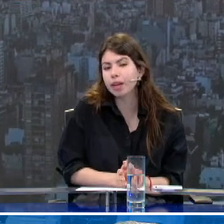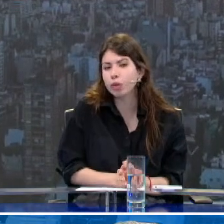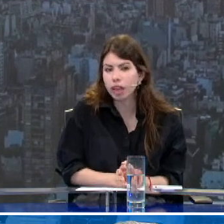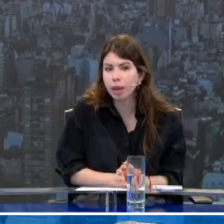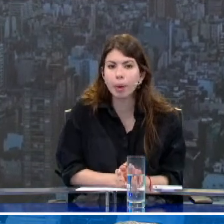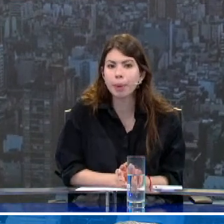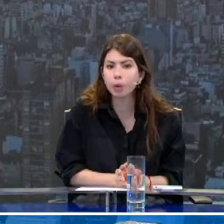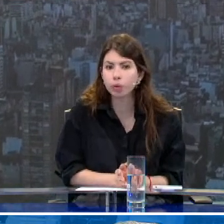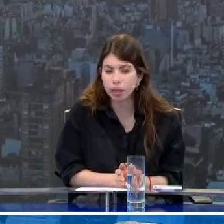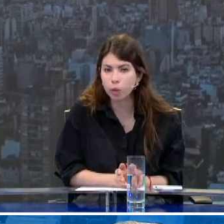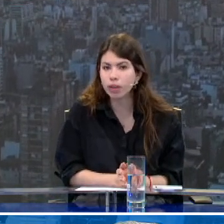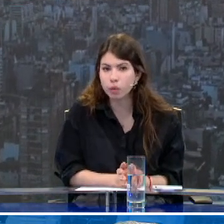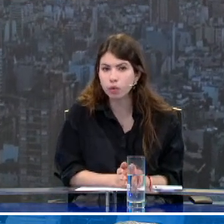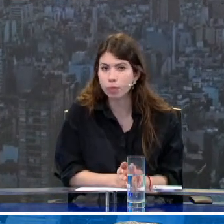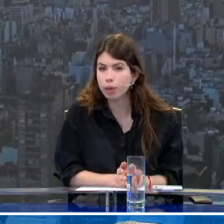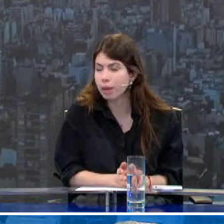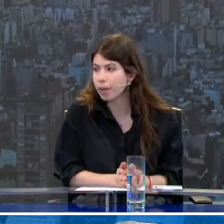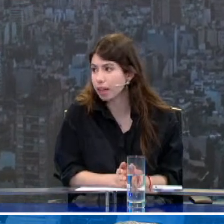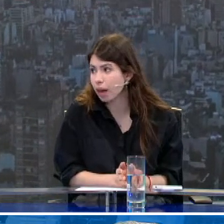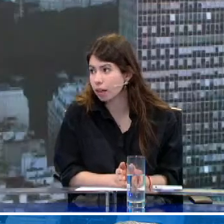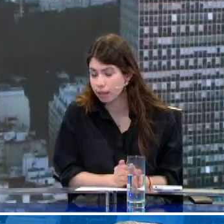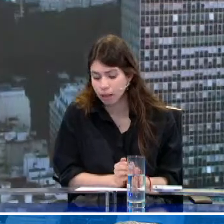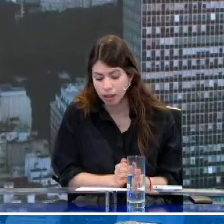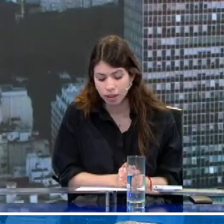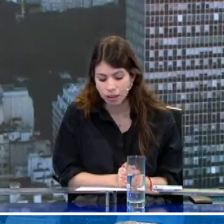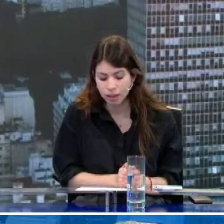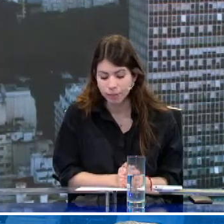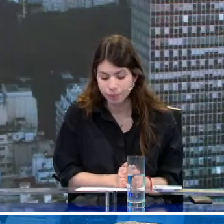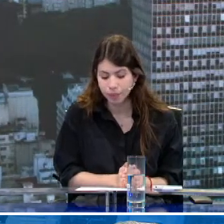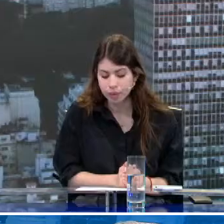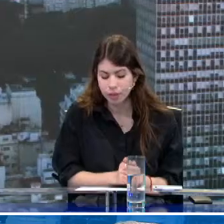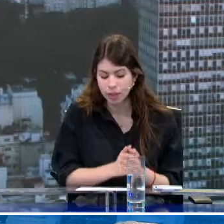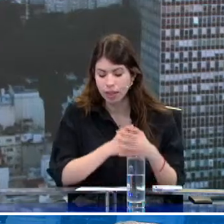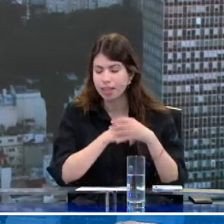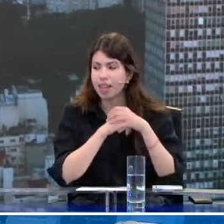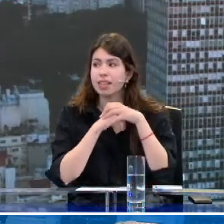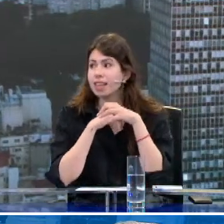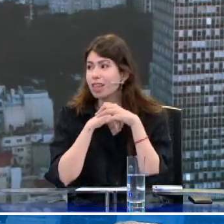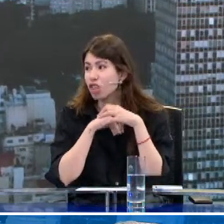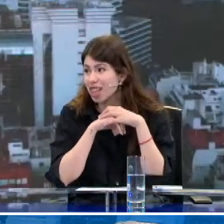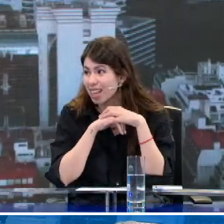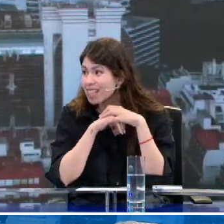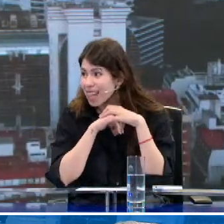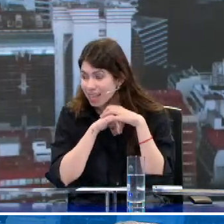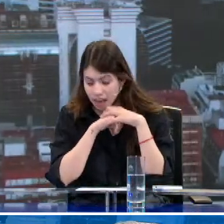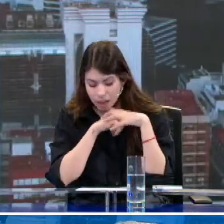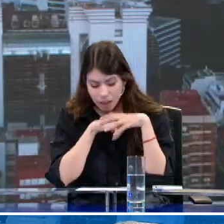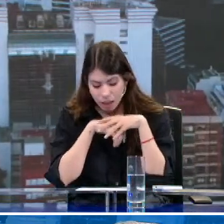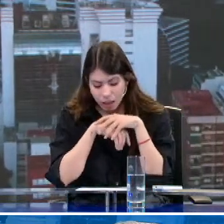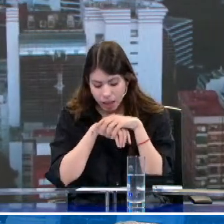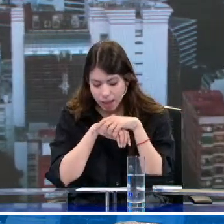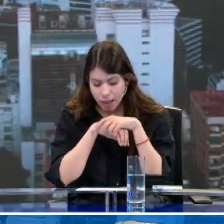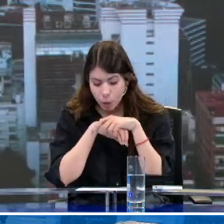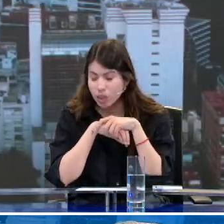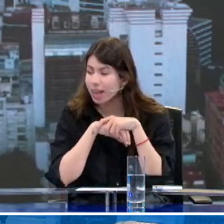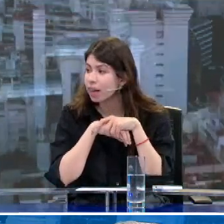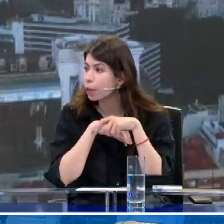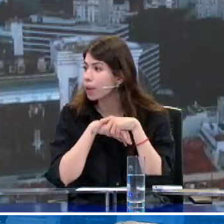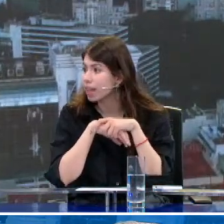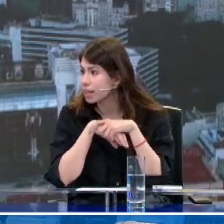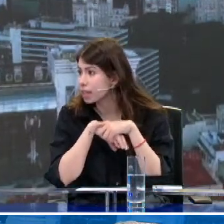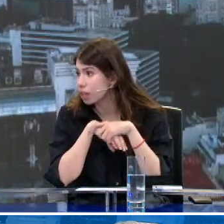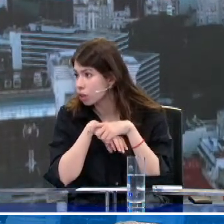Obviamente que el bloque que más preguntas recluta es Unión por la Patria. Porque son 98, 99. Sí, 787. La